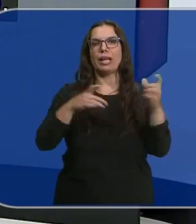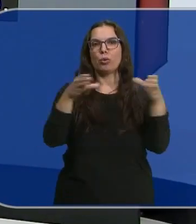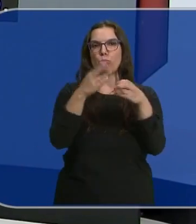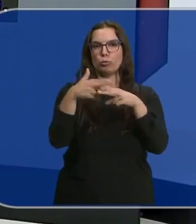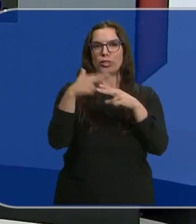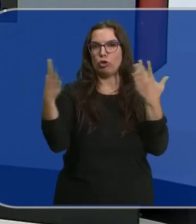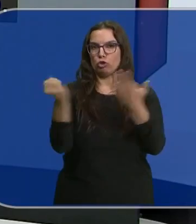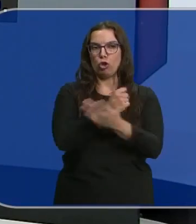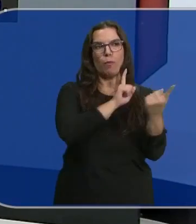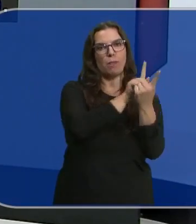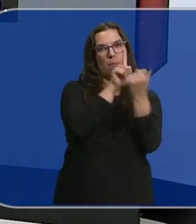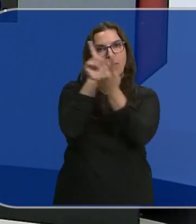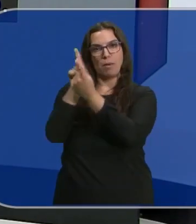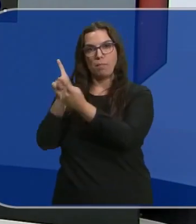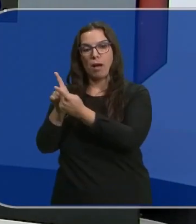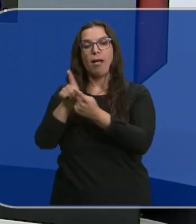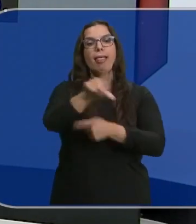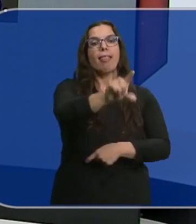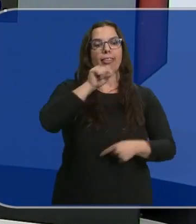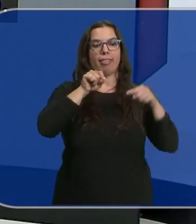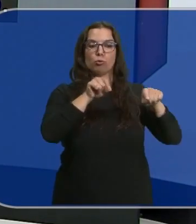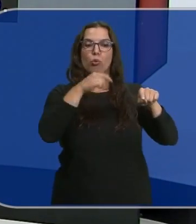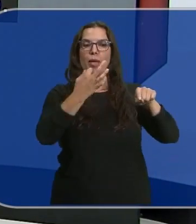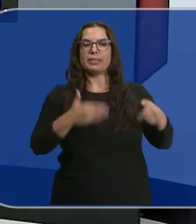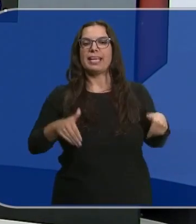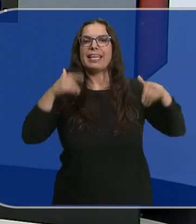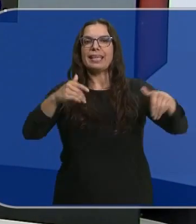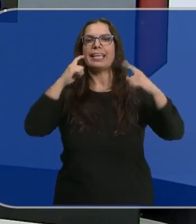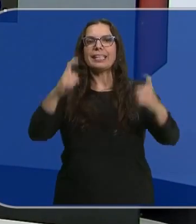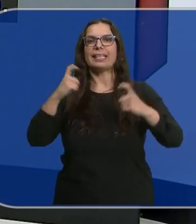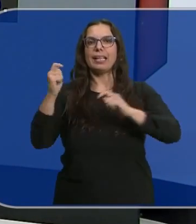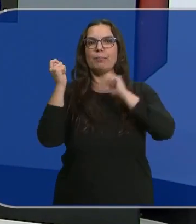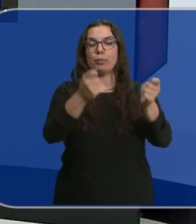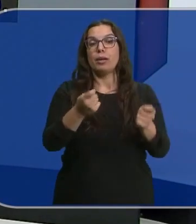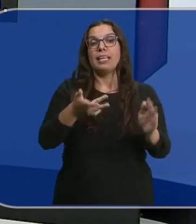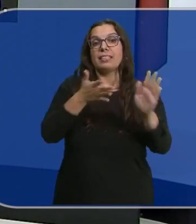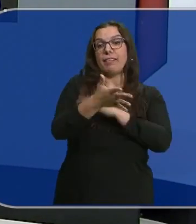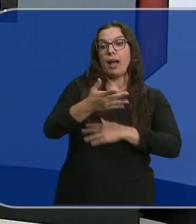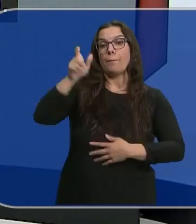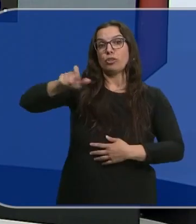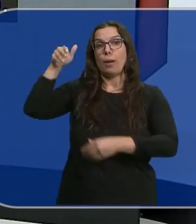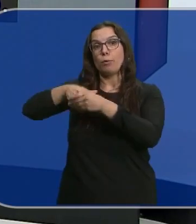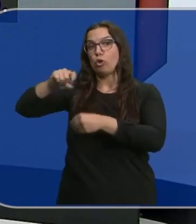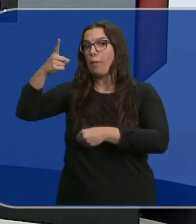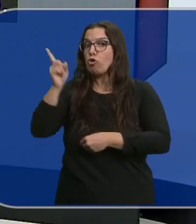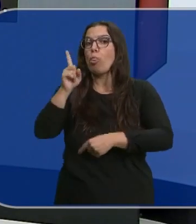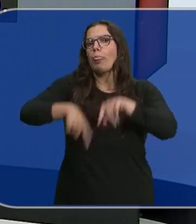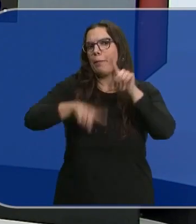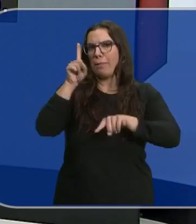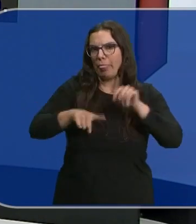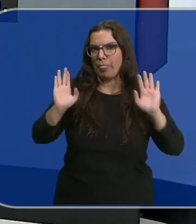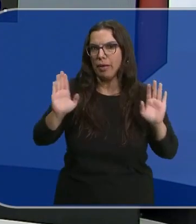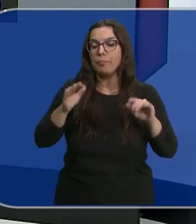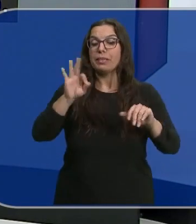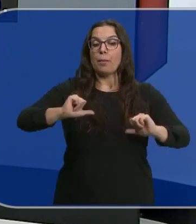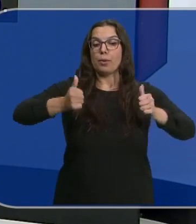grupos parlamentarios y hacer esa propuesta que en esta ocasión no tiene por qué coincidir con la lista más votada. Se prevé que